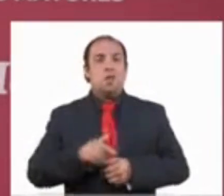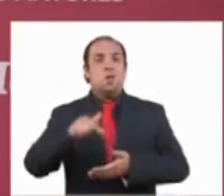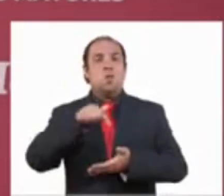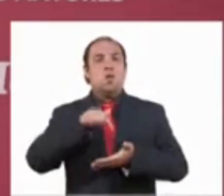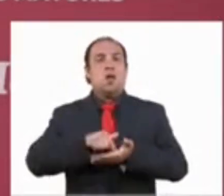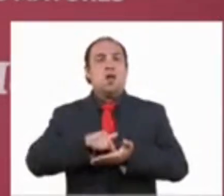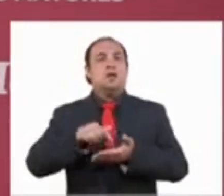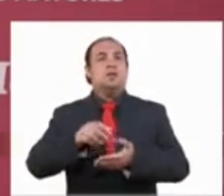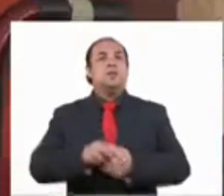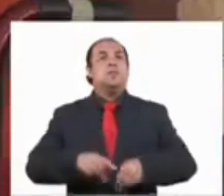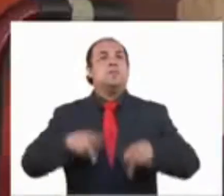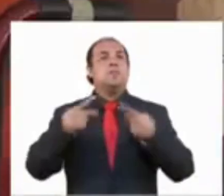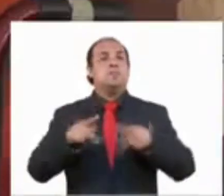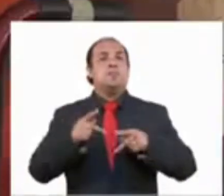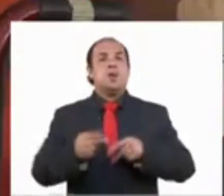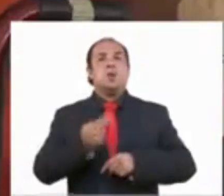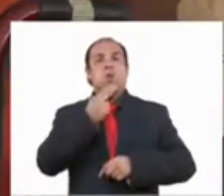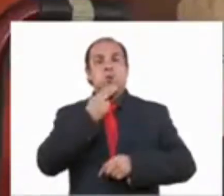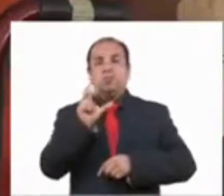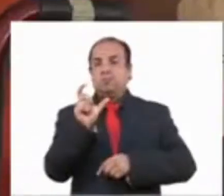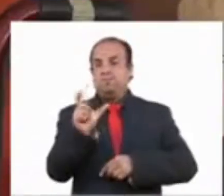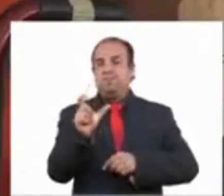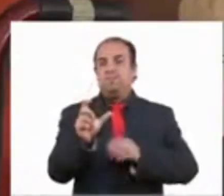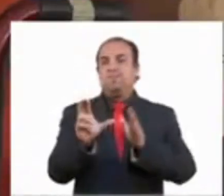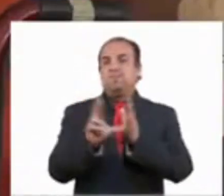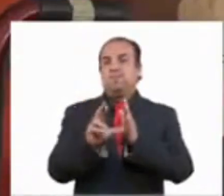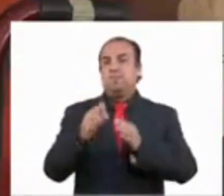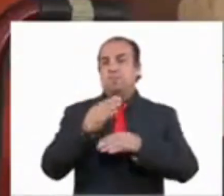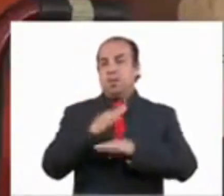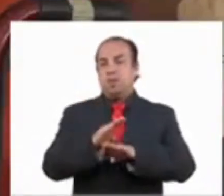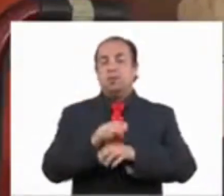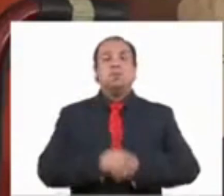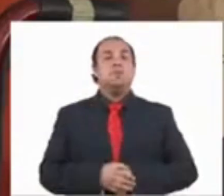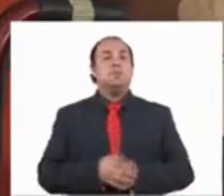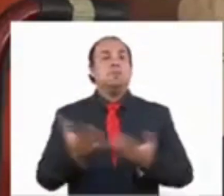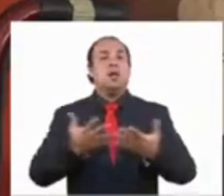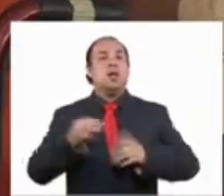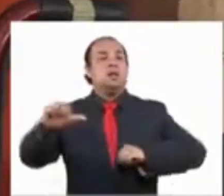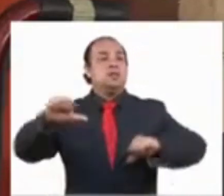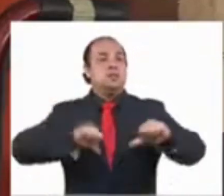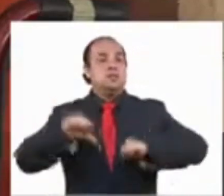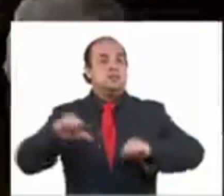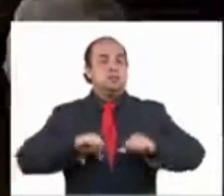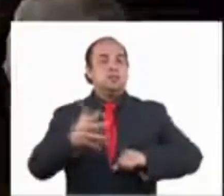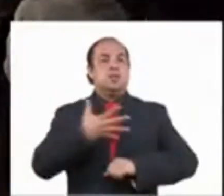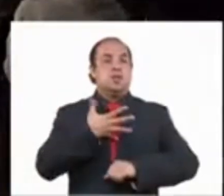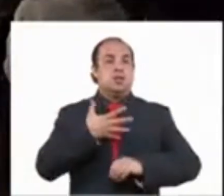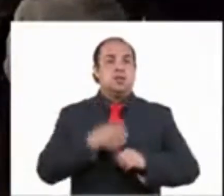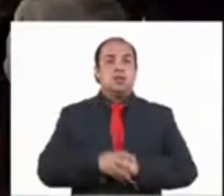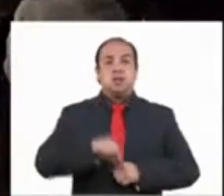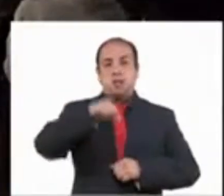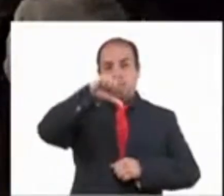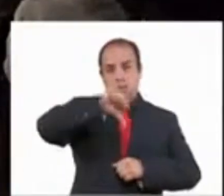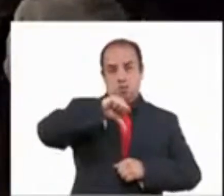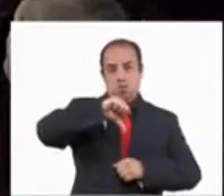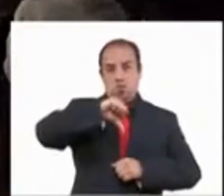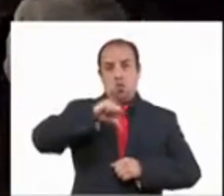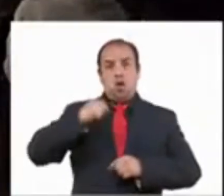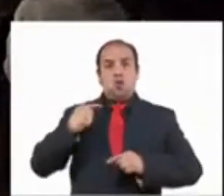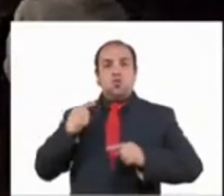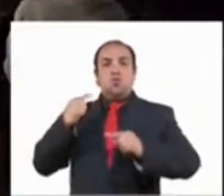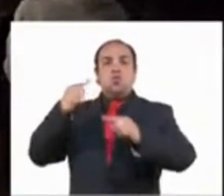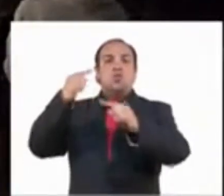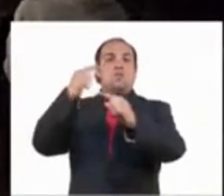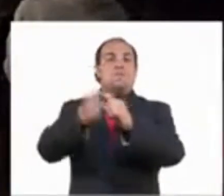venta. Estamos realizando esta labor que va a durar, como ya lo hemos dicho, de aquí al 15 de